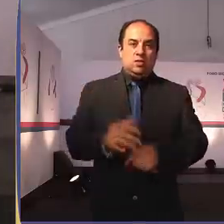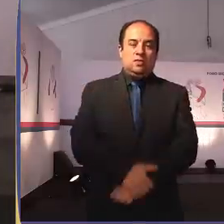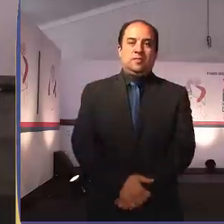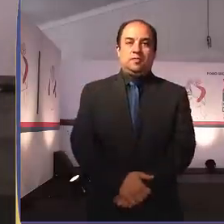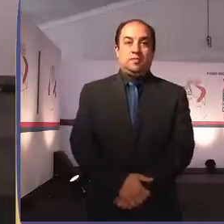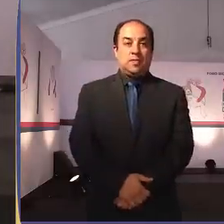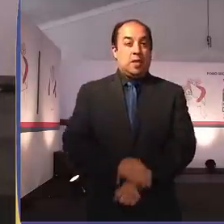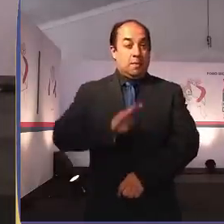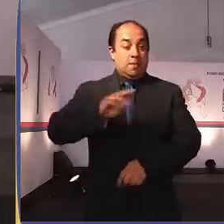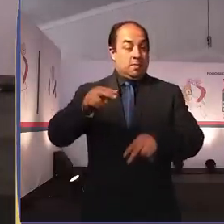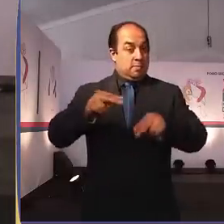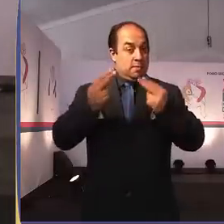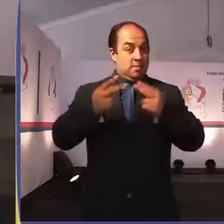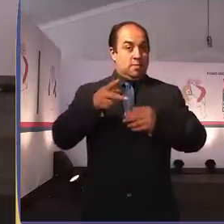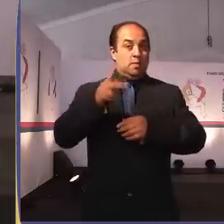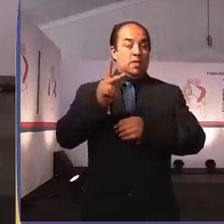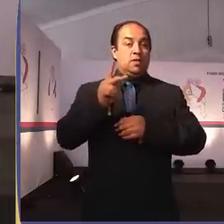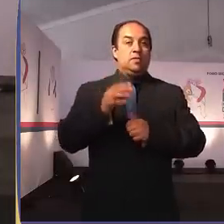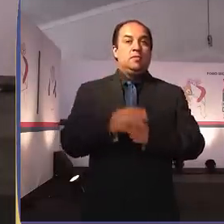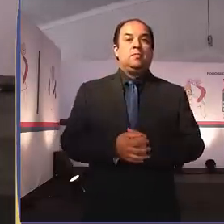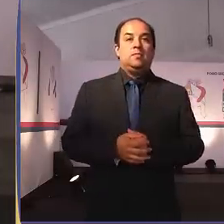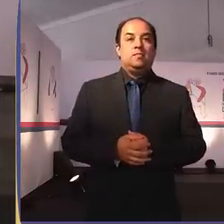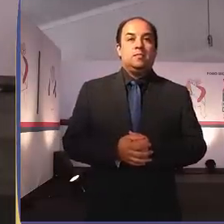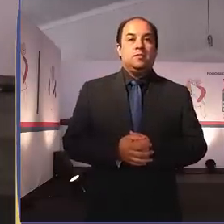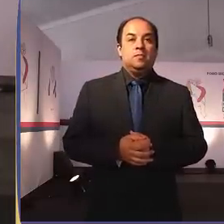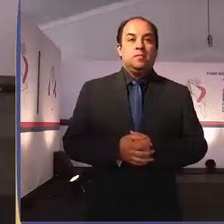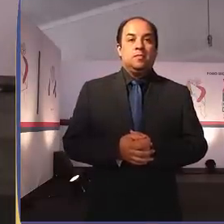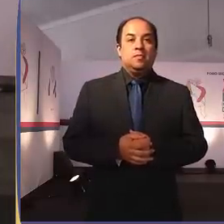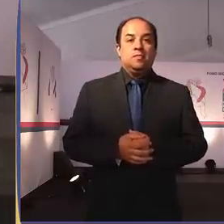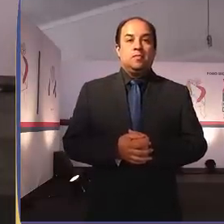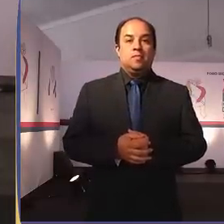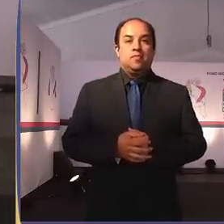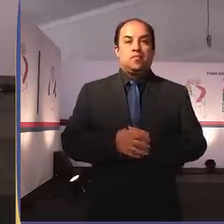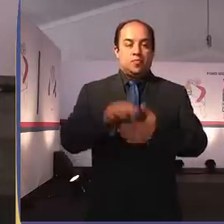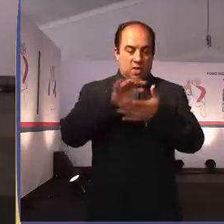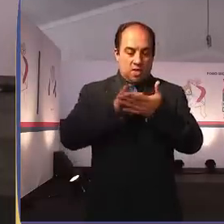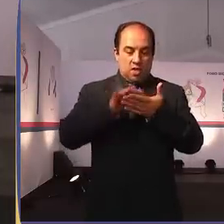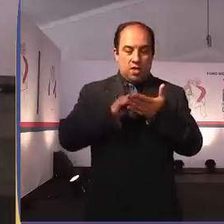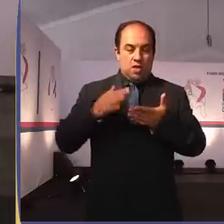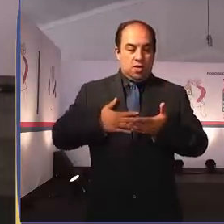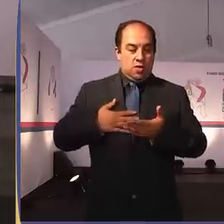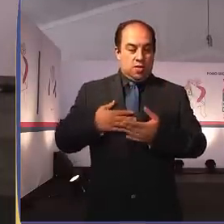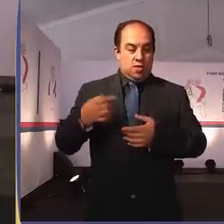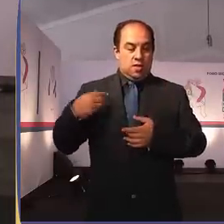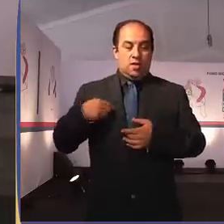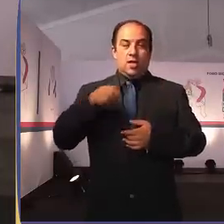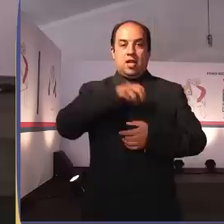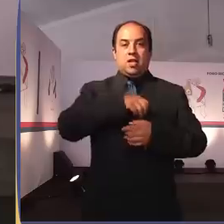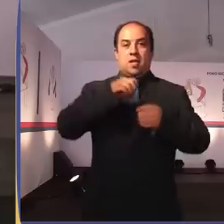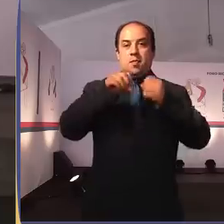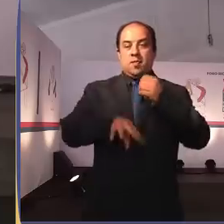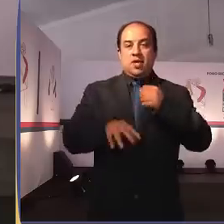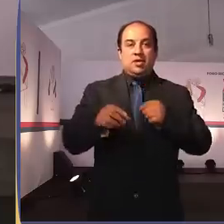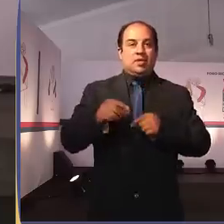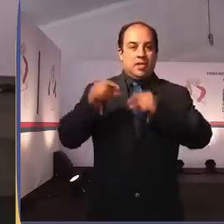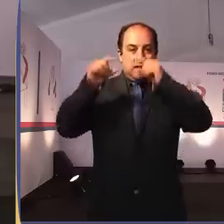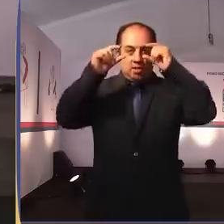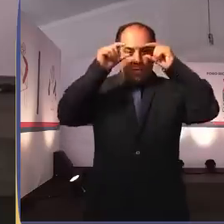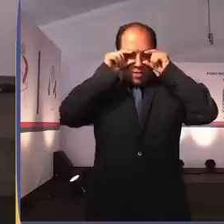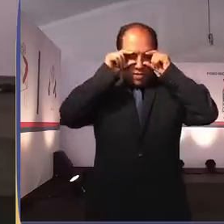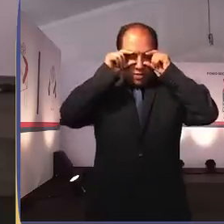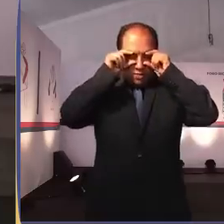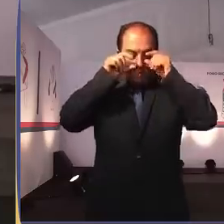broma, pero si no fuera por la lectura, no tendría que andar cargando esto que se me cae, que sí. Son unos lentes para